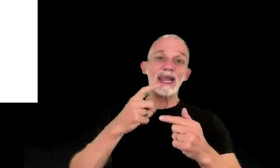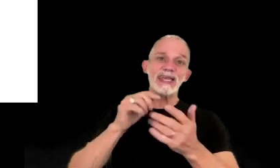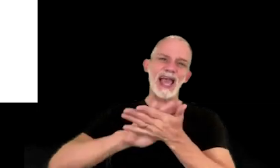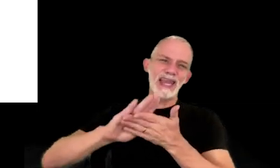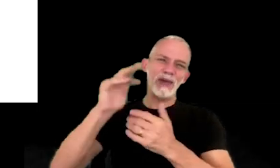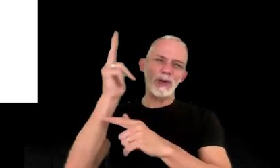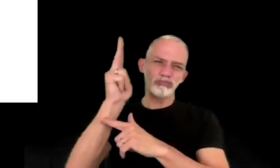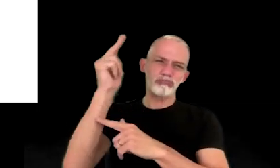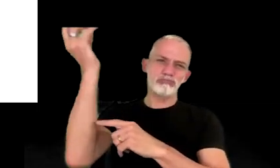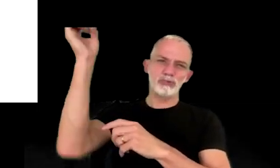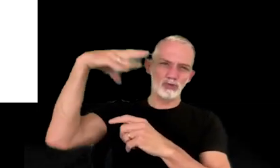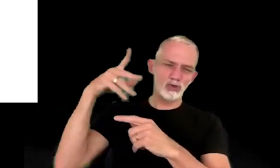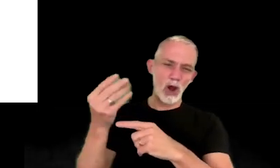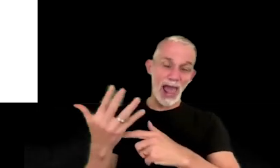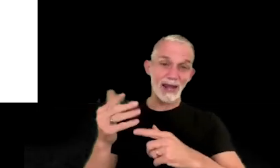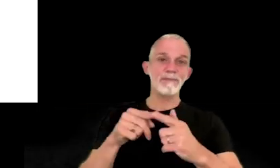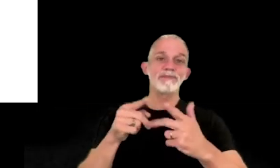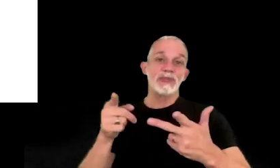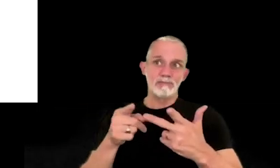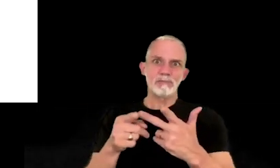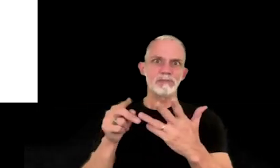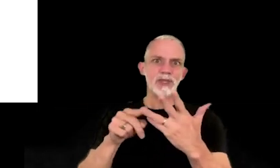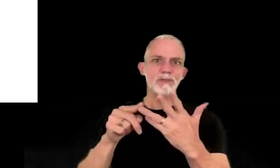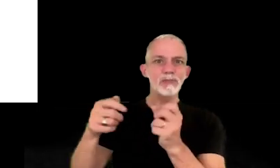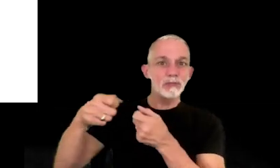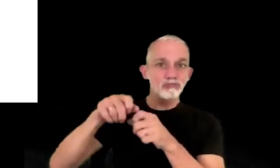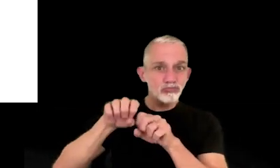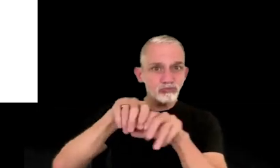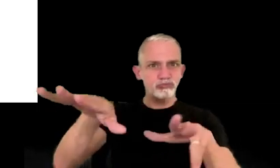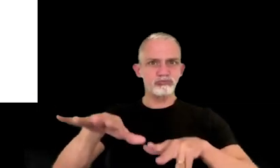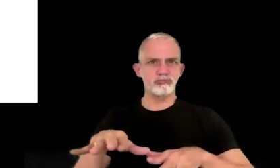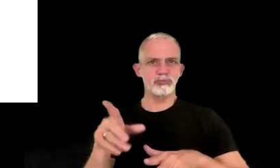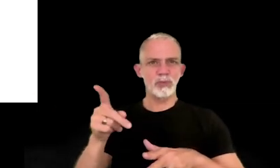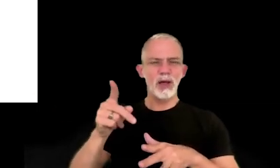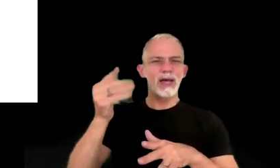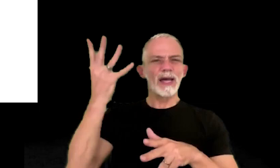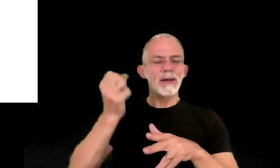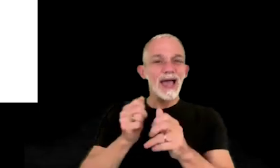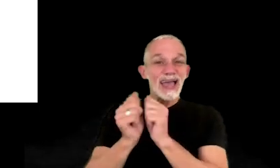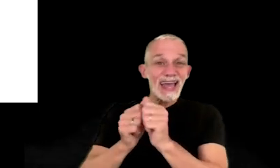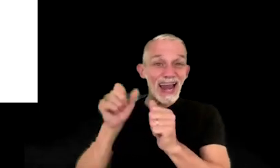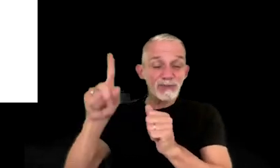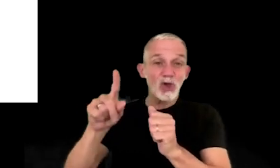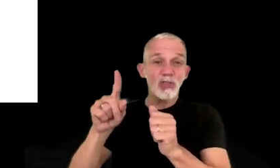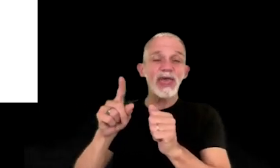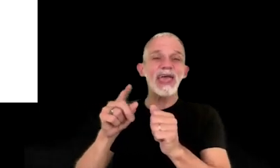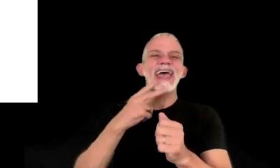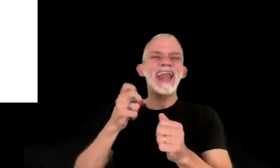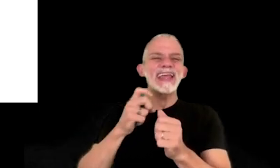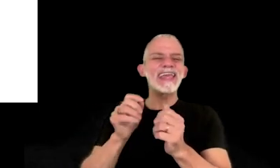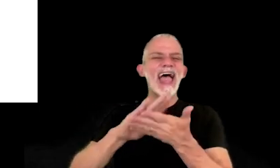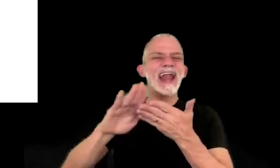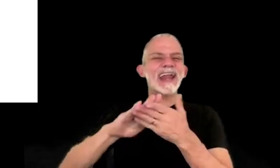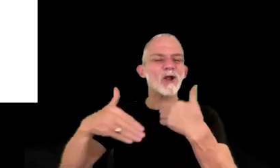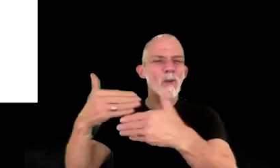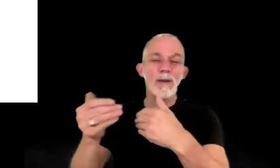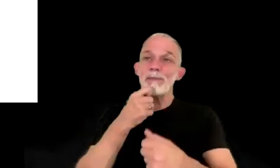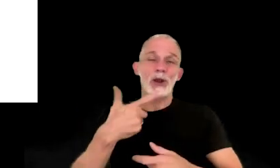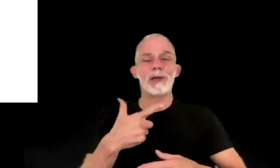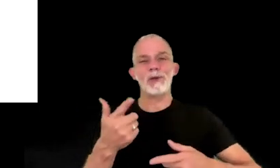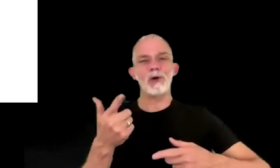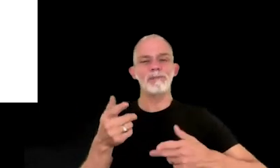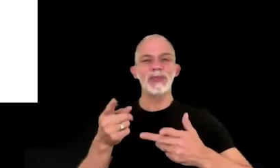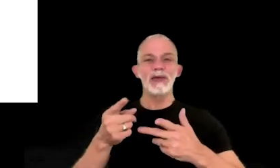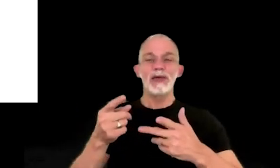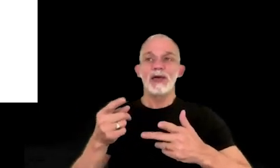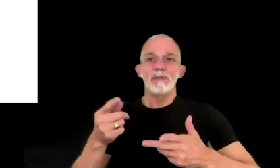está trabajando mucho, y la generación de energía renovable distribuida. Esta generación de energía renovable distribuida es el autoconsumo de los sujetos que